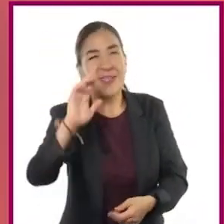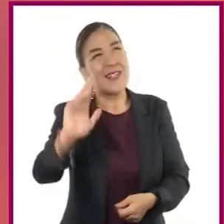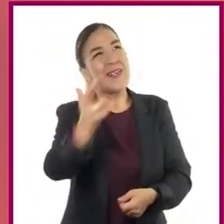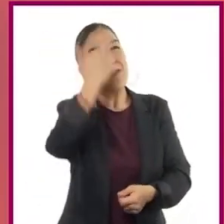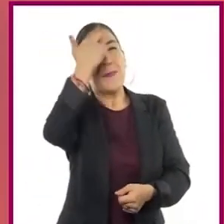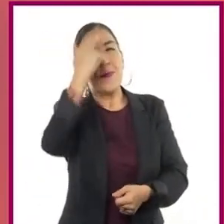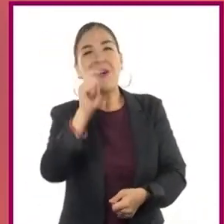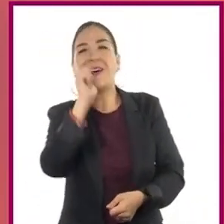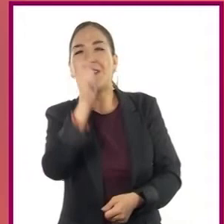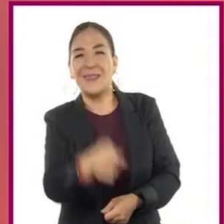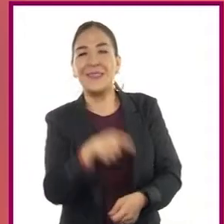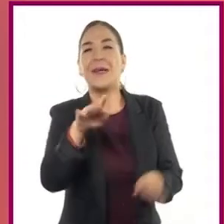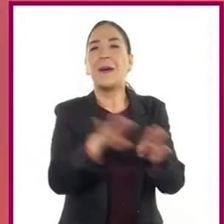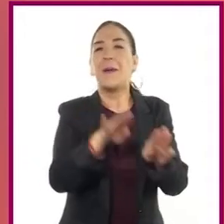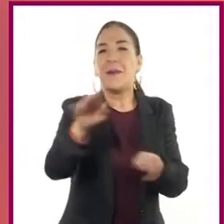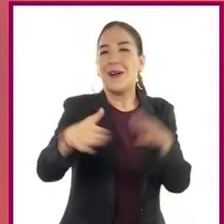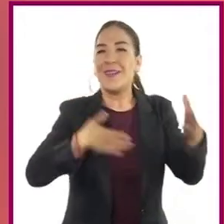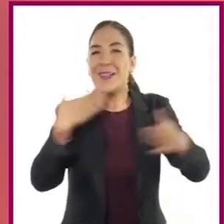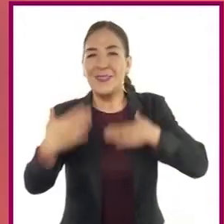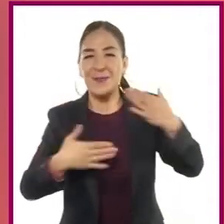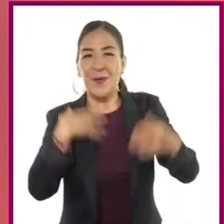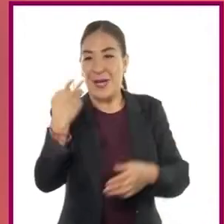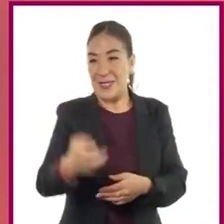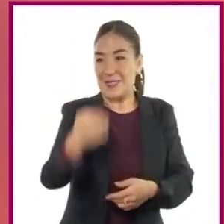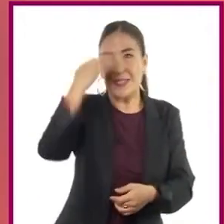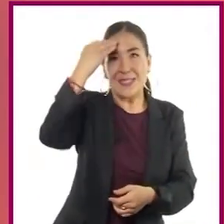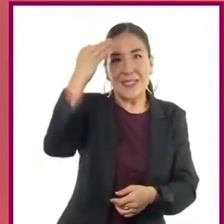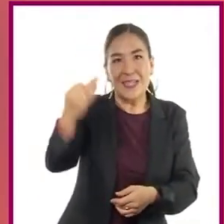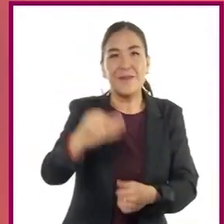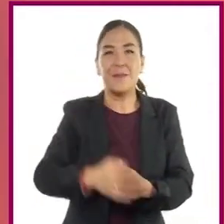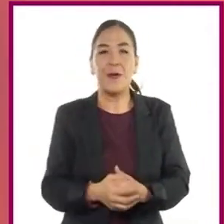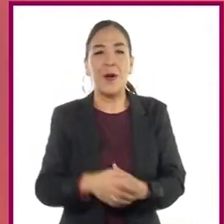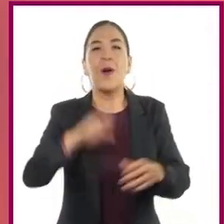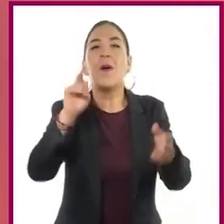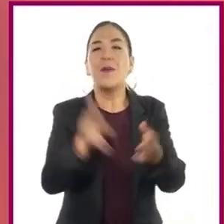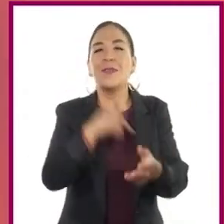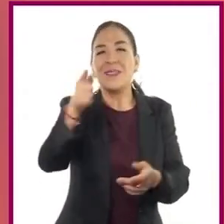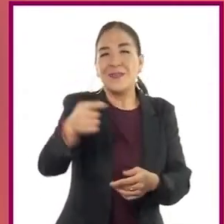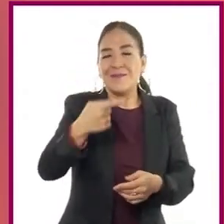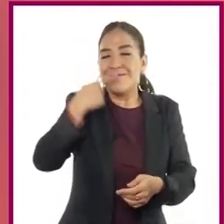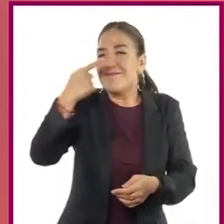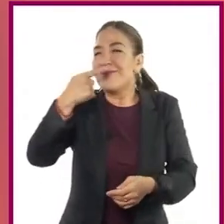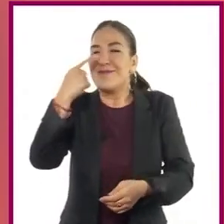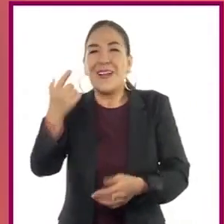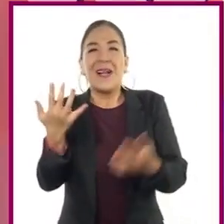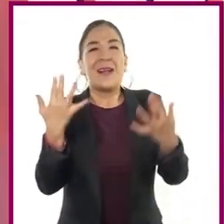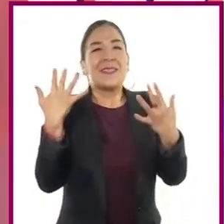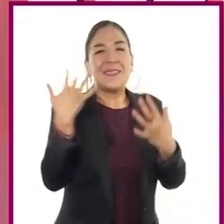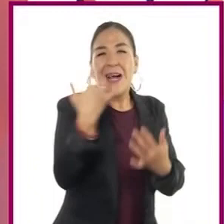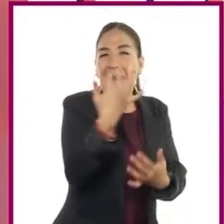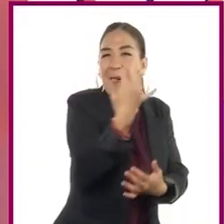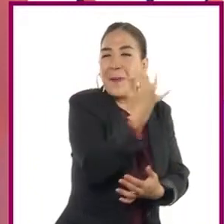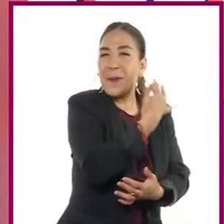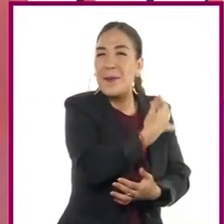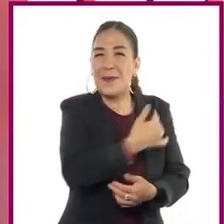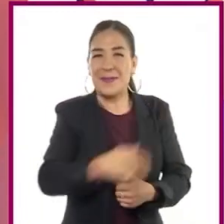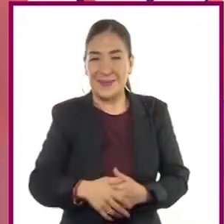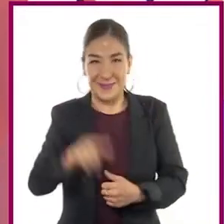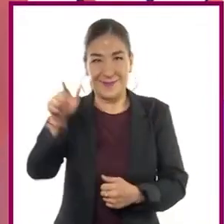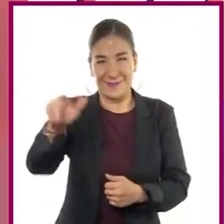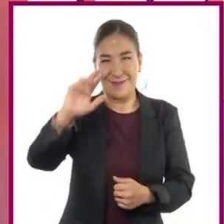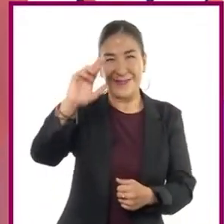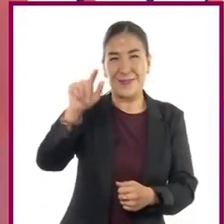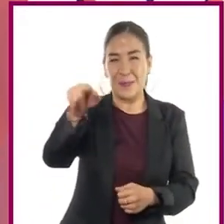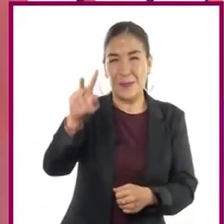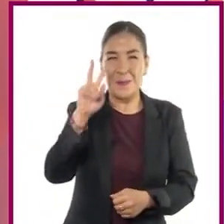sentir, volver a disfrutar de esos momentos, volver a olerlos, saborearlos. ¿Te fijas?